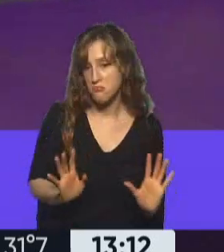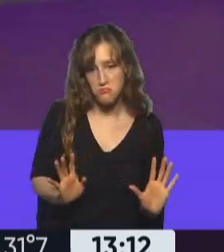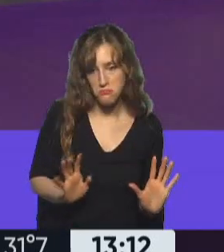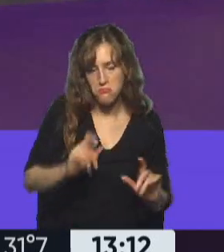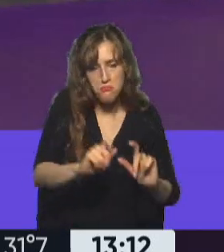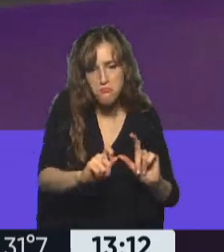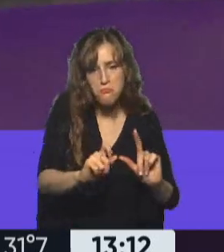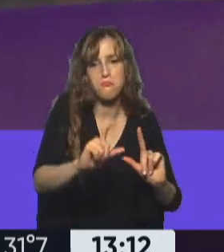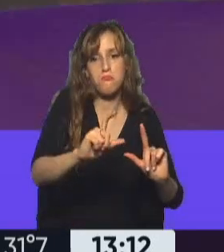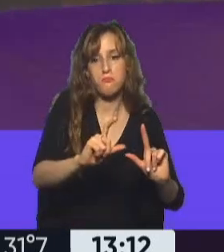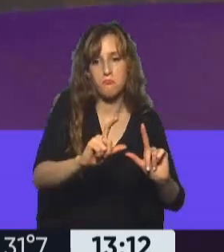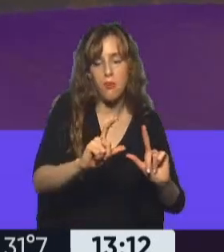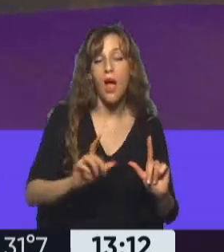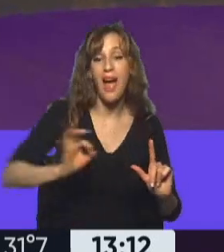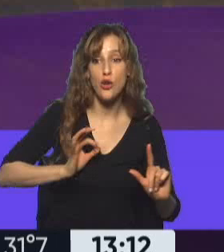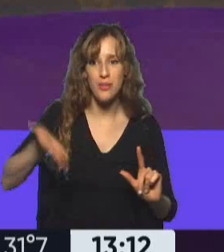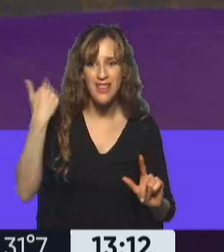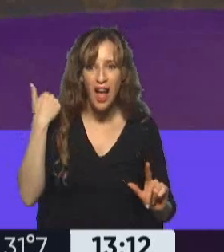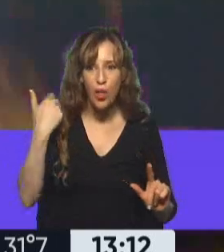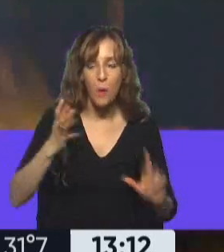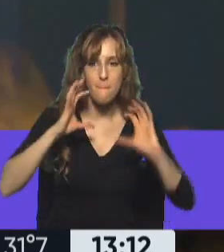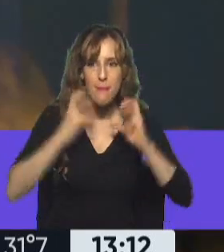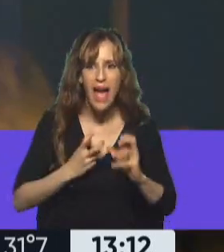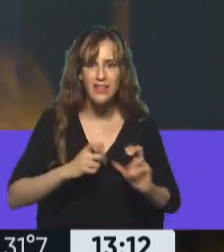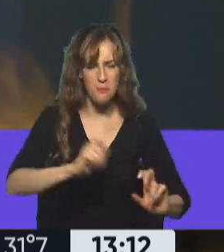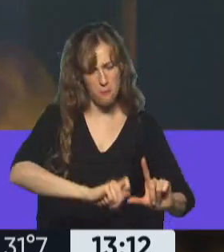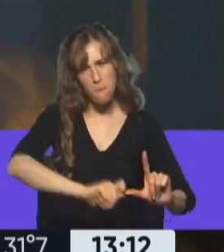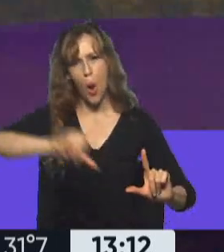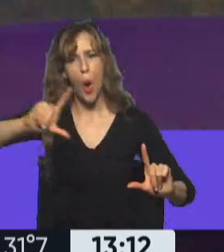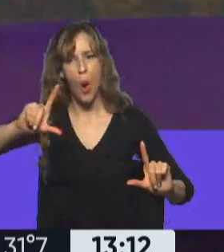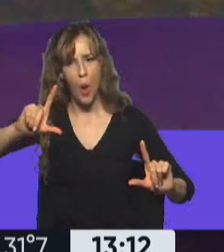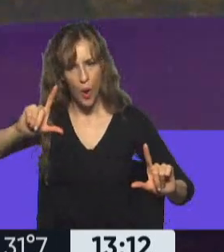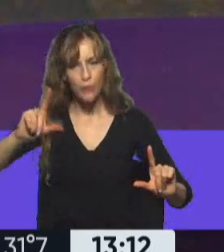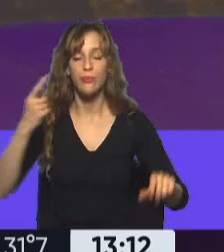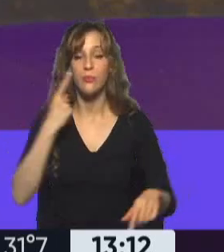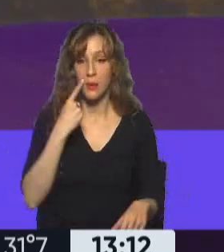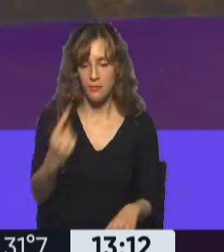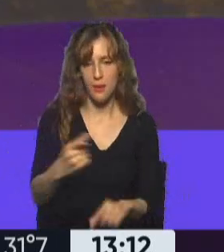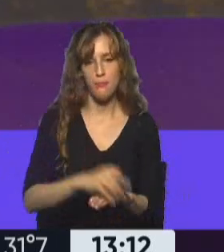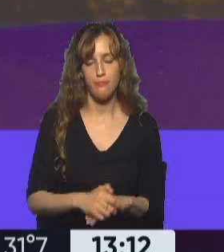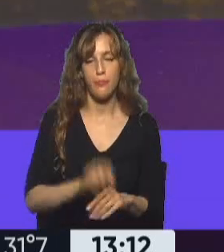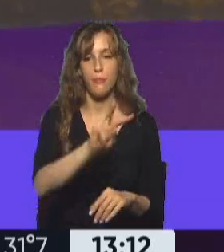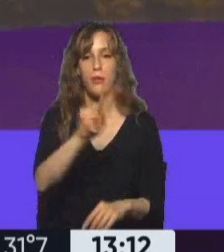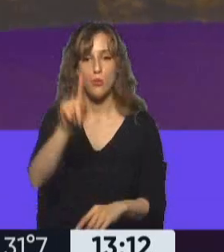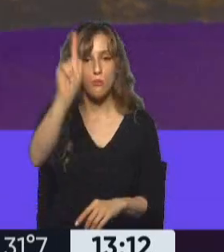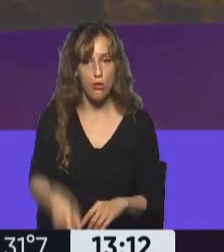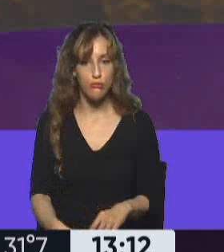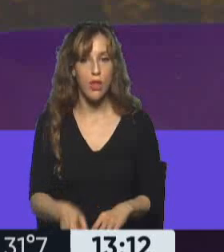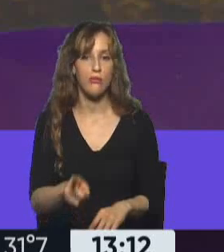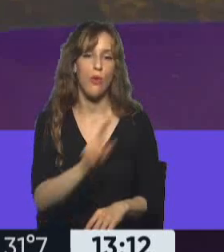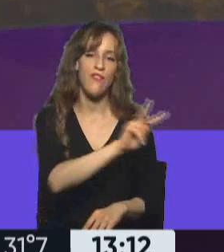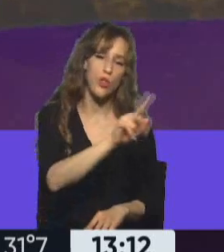más. El año pasado el maíz pegó una suba impresionante y fíjense esto, 21%, en realidad da